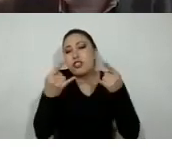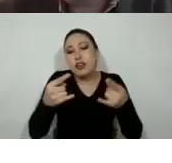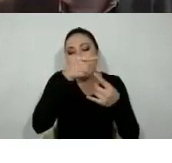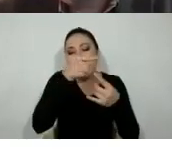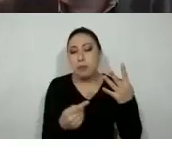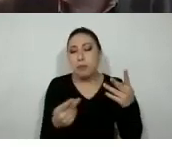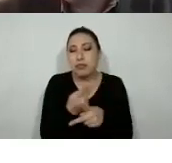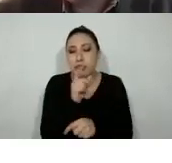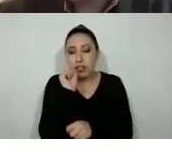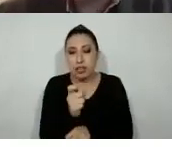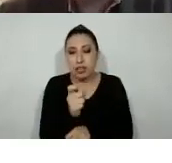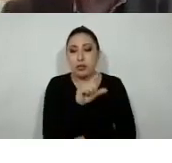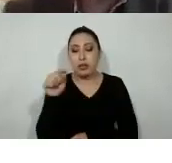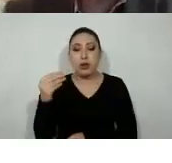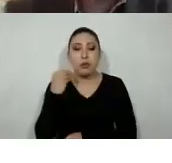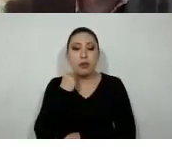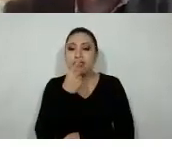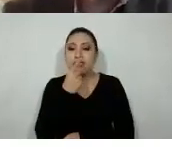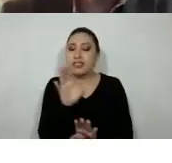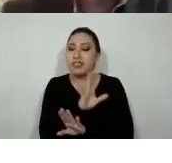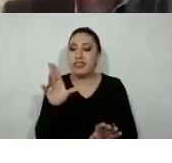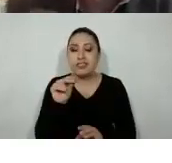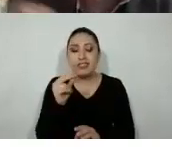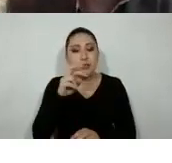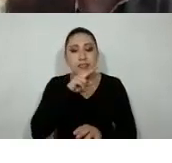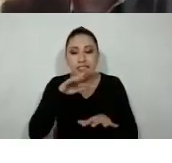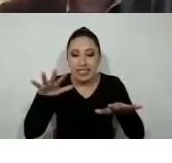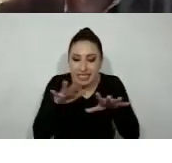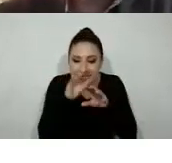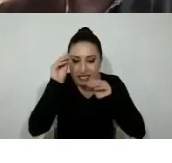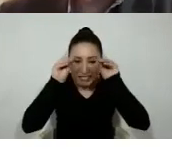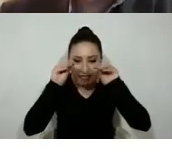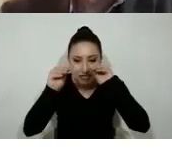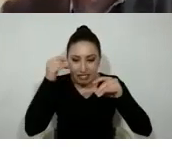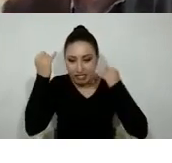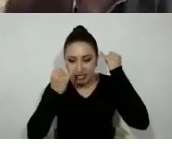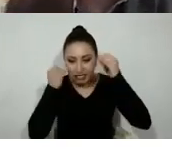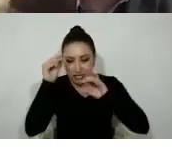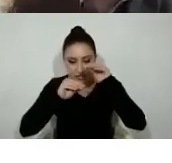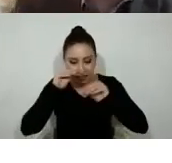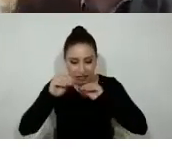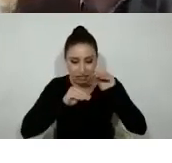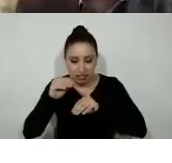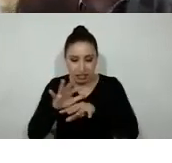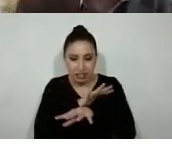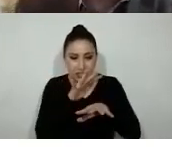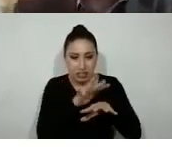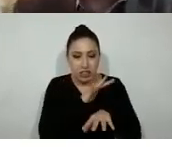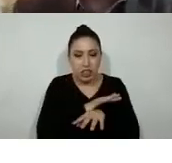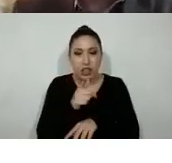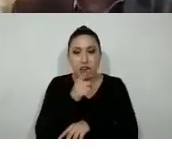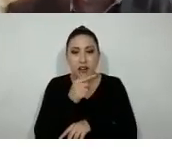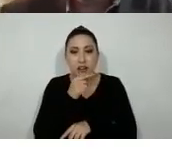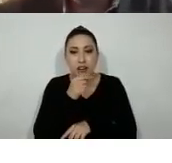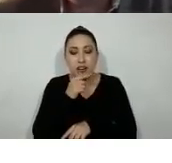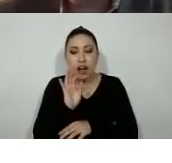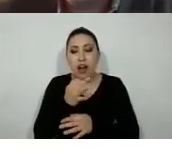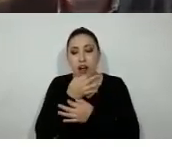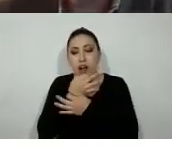es que eso no va a prosperar, entonces mira, ¿por qué no mejor le cambiamos y decimos que fue así? Y los policías empiezan como a caer en